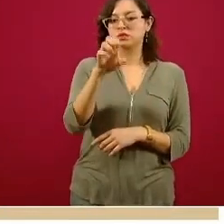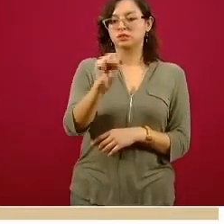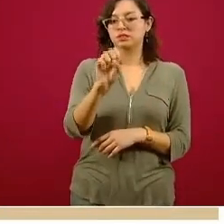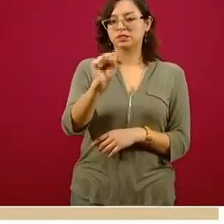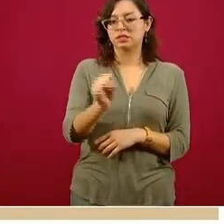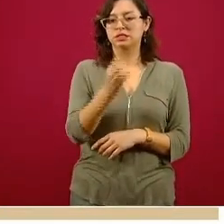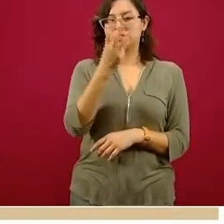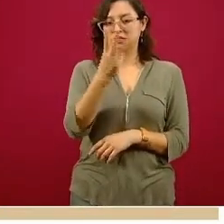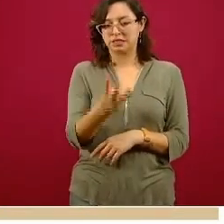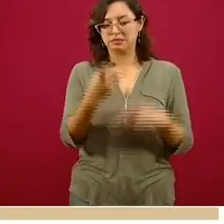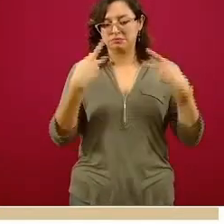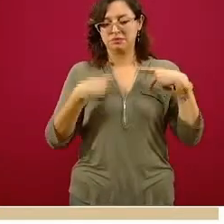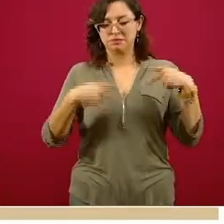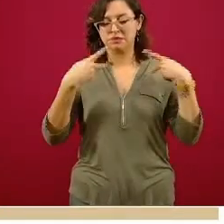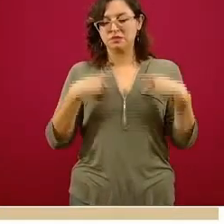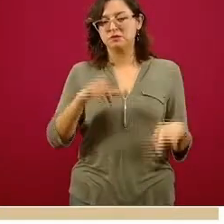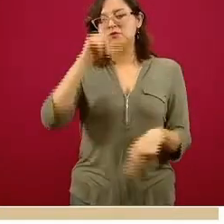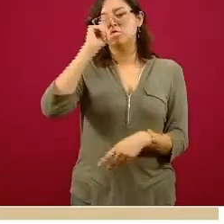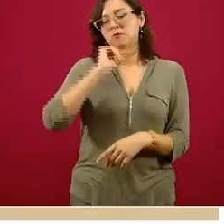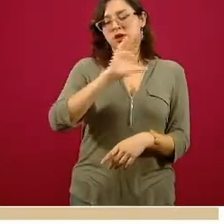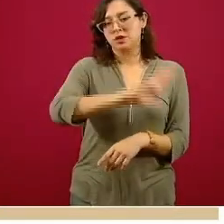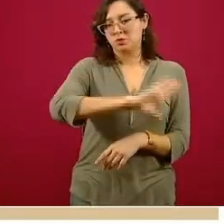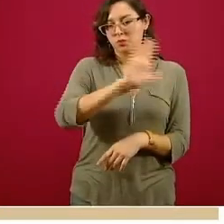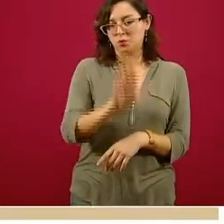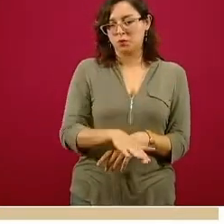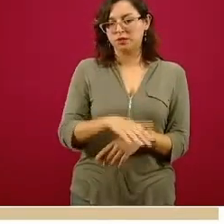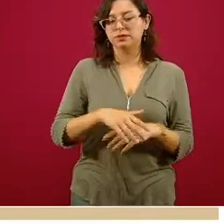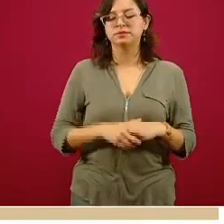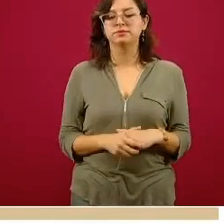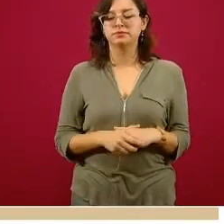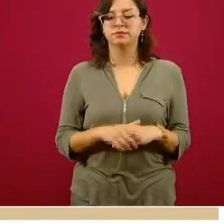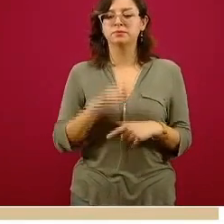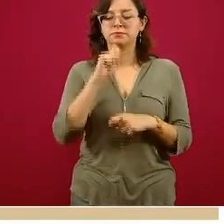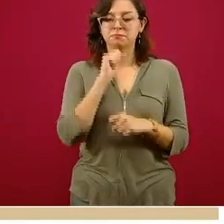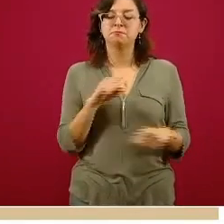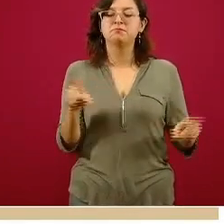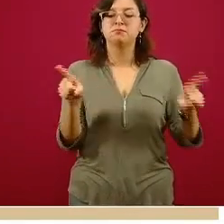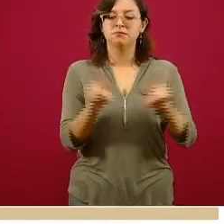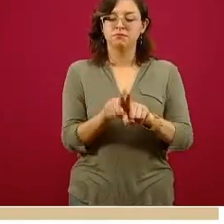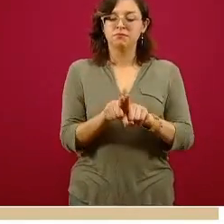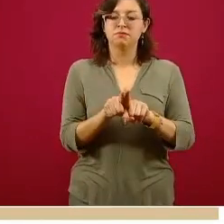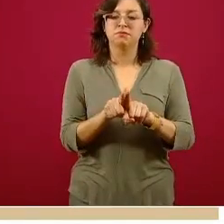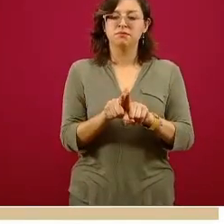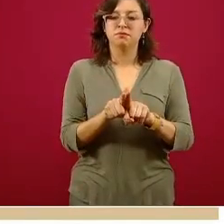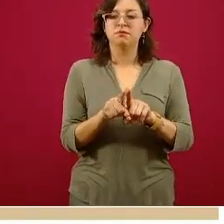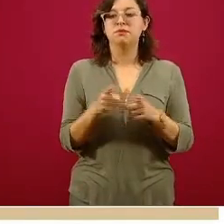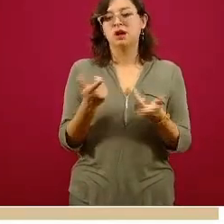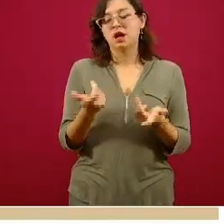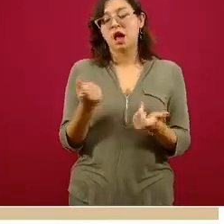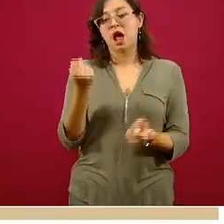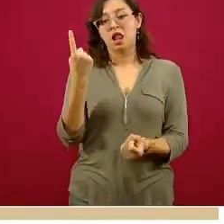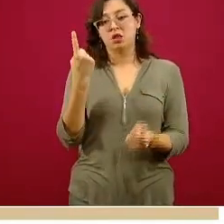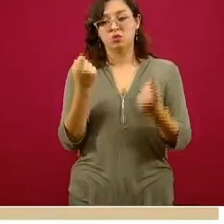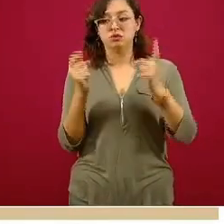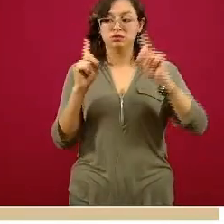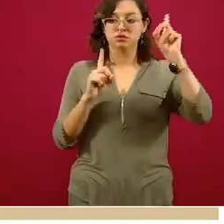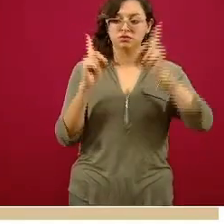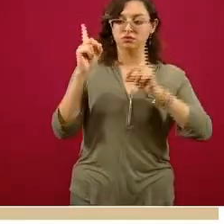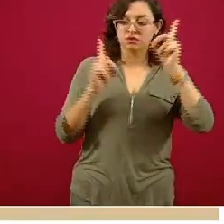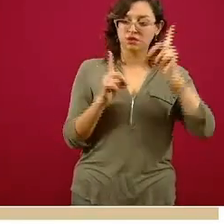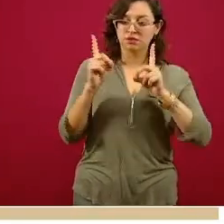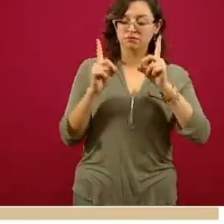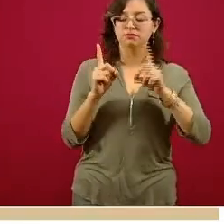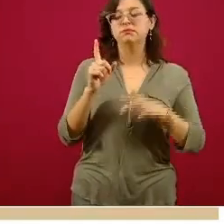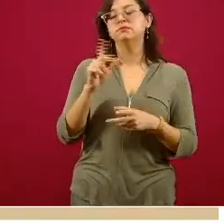463 son las defunciones confirmadas hasta el momento, y también tenemos defunciones sospechosas, que son 26, que están